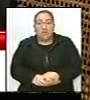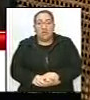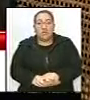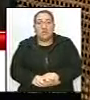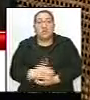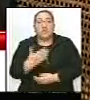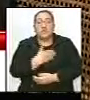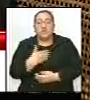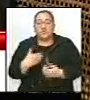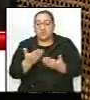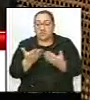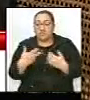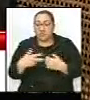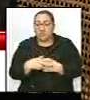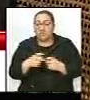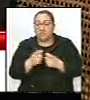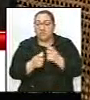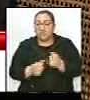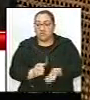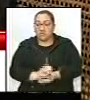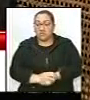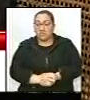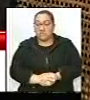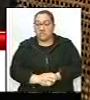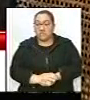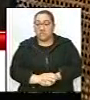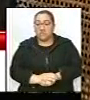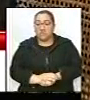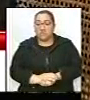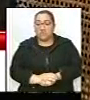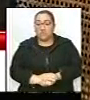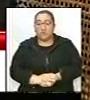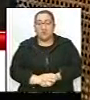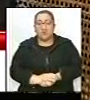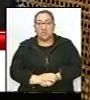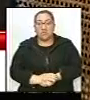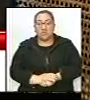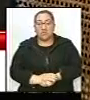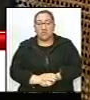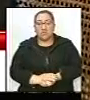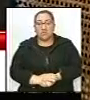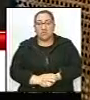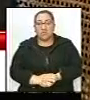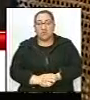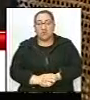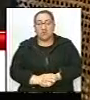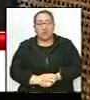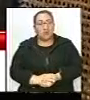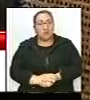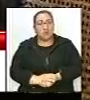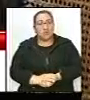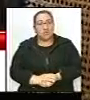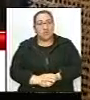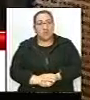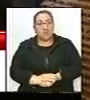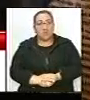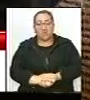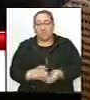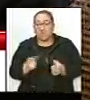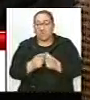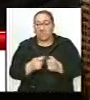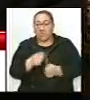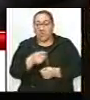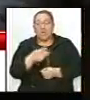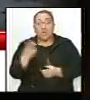Presidente, me pide interrupción el congresista Trujillo, si lo permite. Tiene uso la palabra el congresista Guillermo Trujillo.